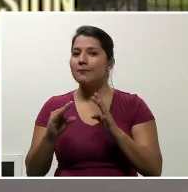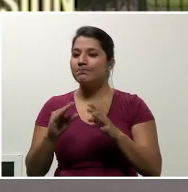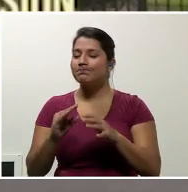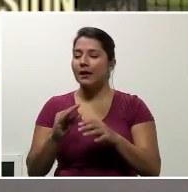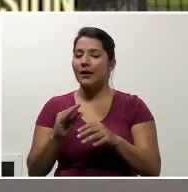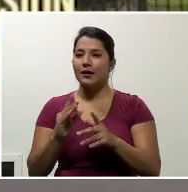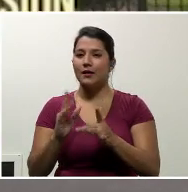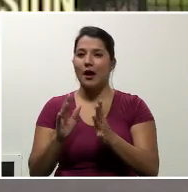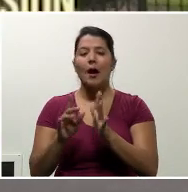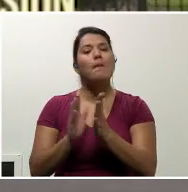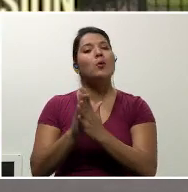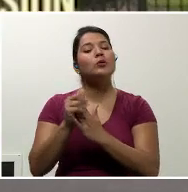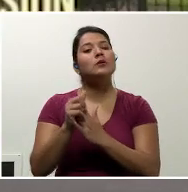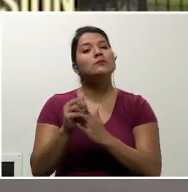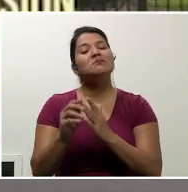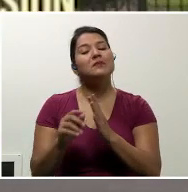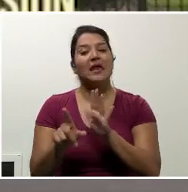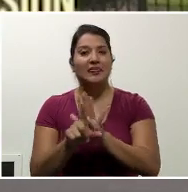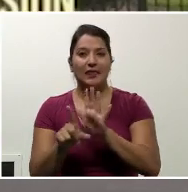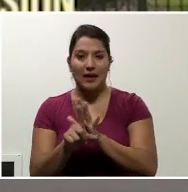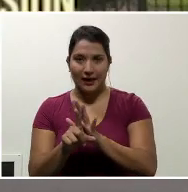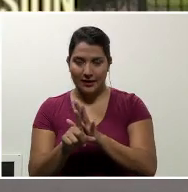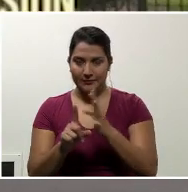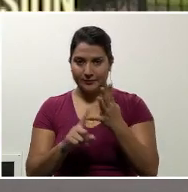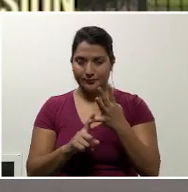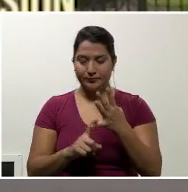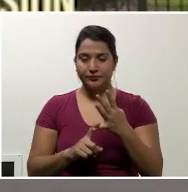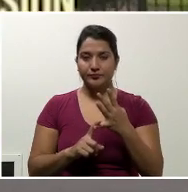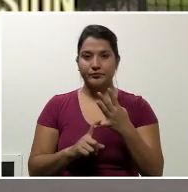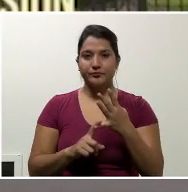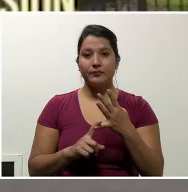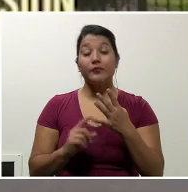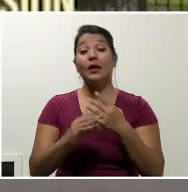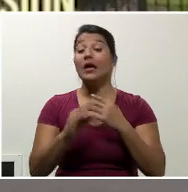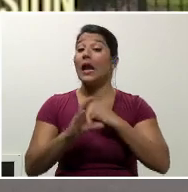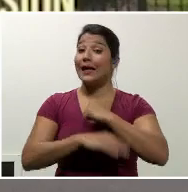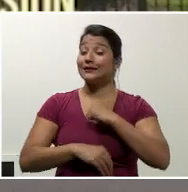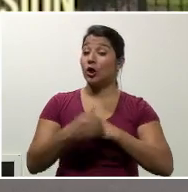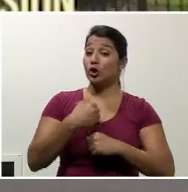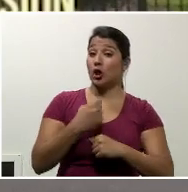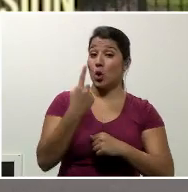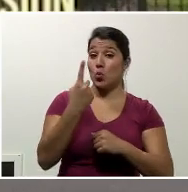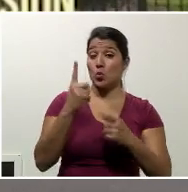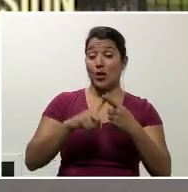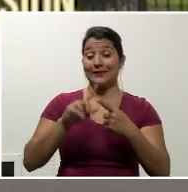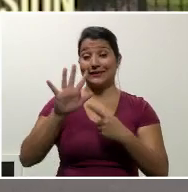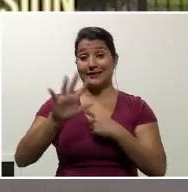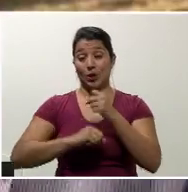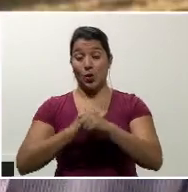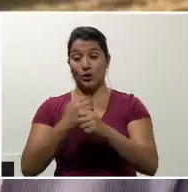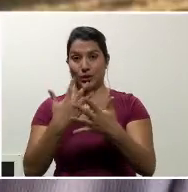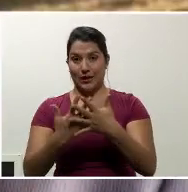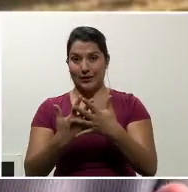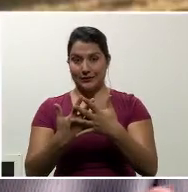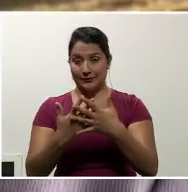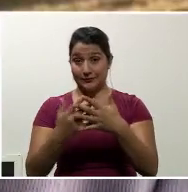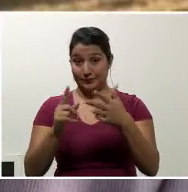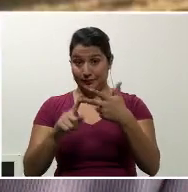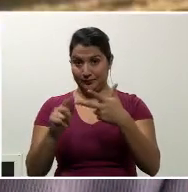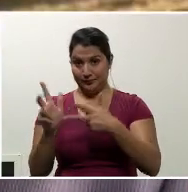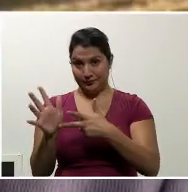58 de la Ley contra la Corrupción y el Enriquecimiento Ilícito, cuya sanción es de 1 a 5 años de cárcel. Pero